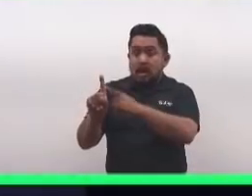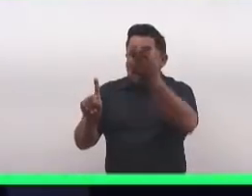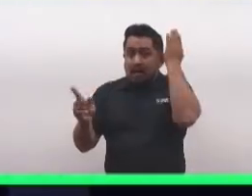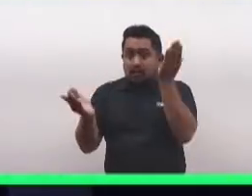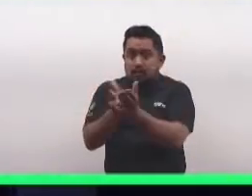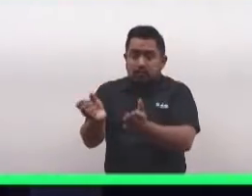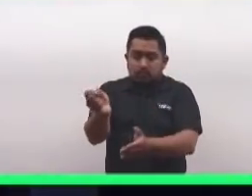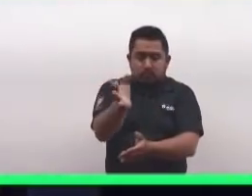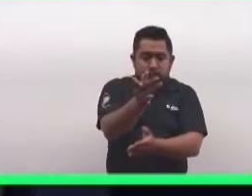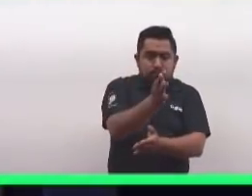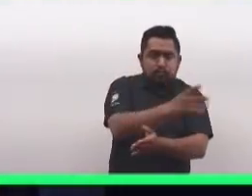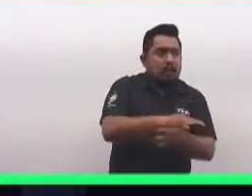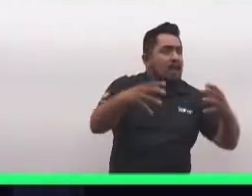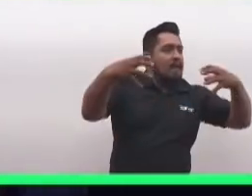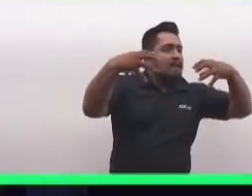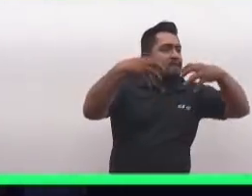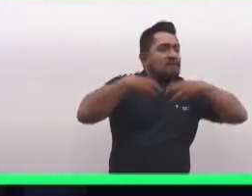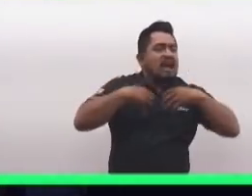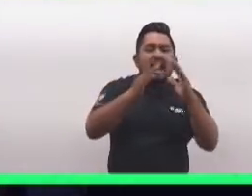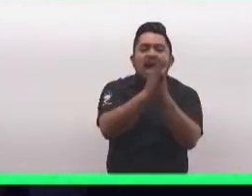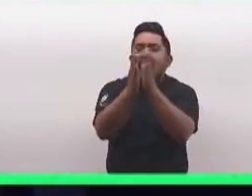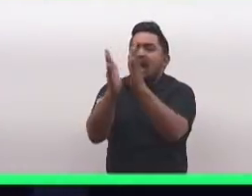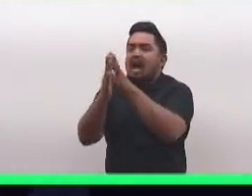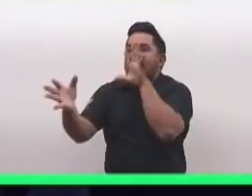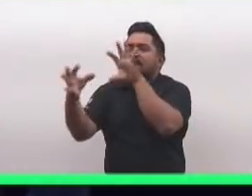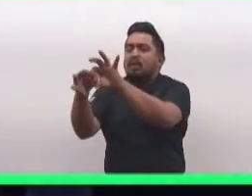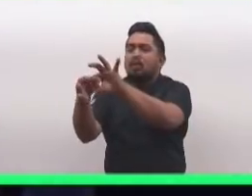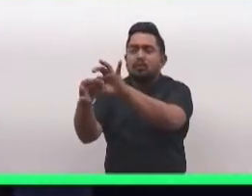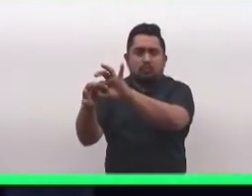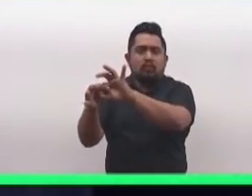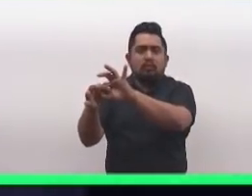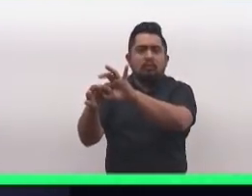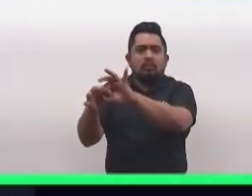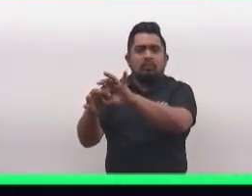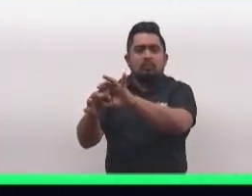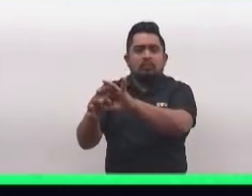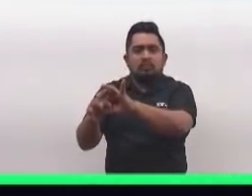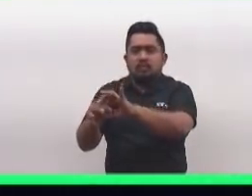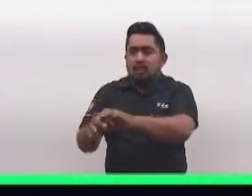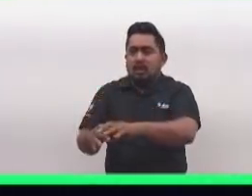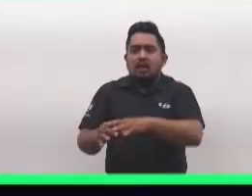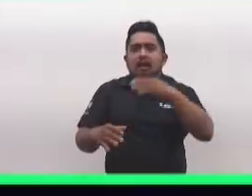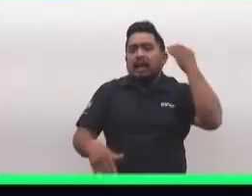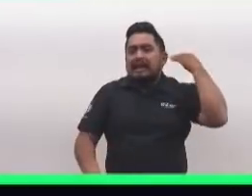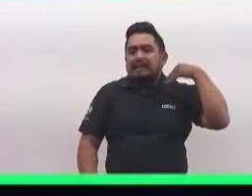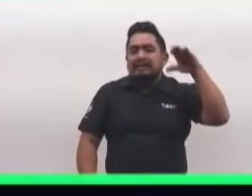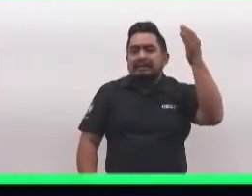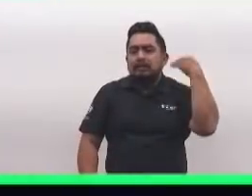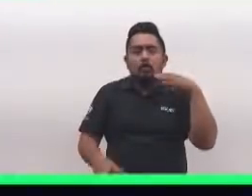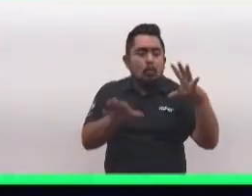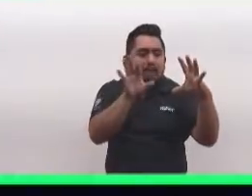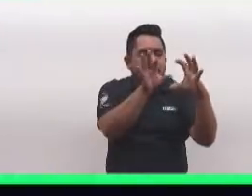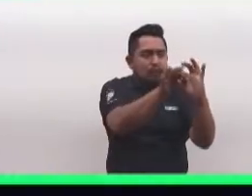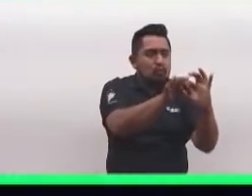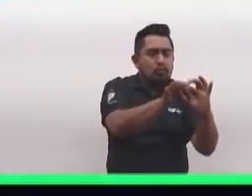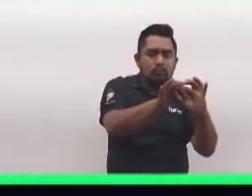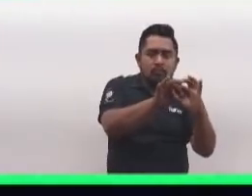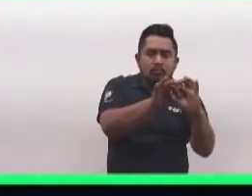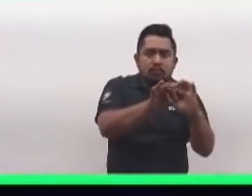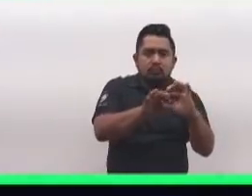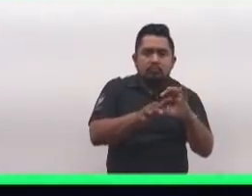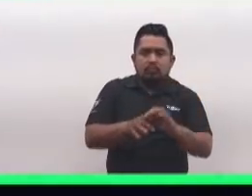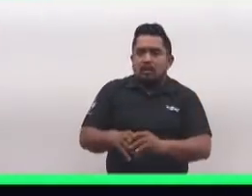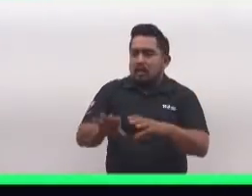a la gente buscaba la vida en la religión buscaba la vida en la tradición buscaba la vida en el